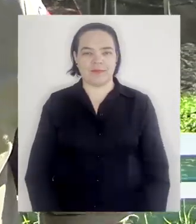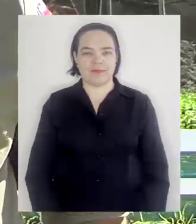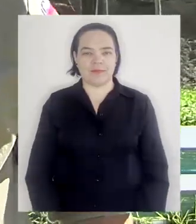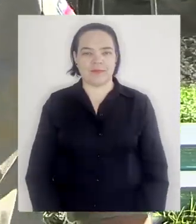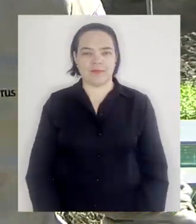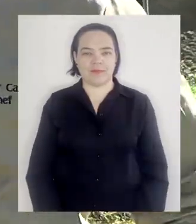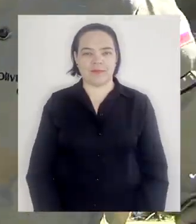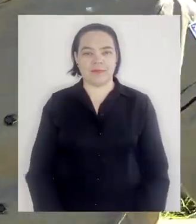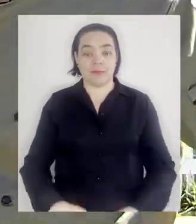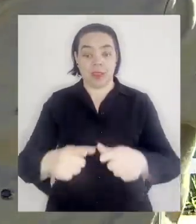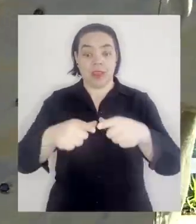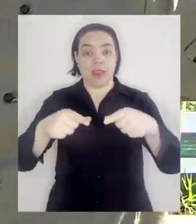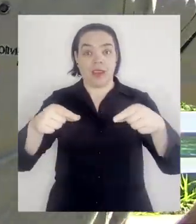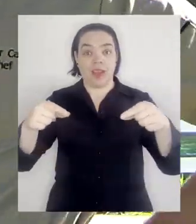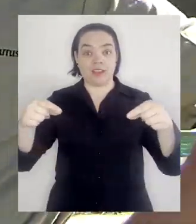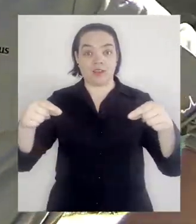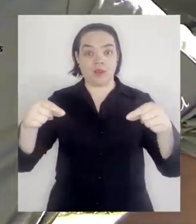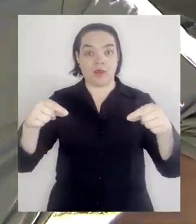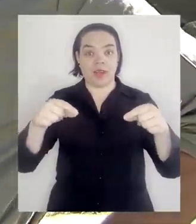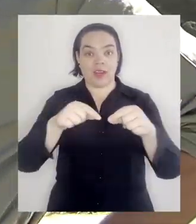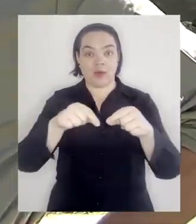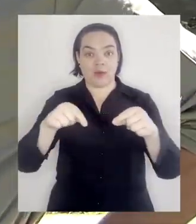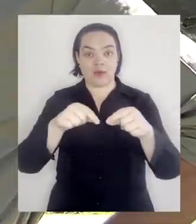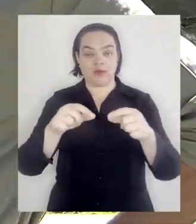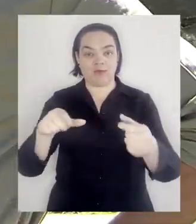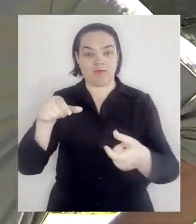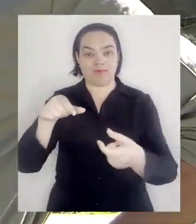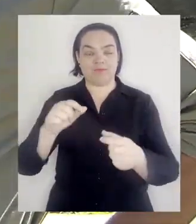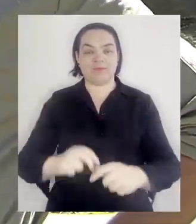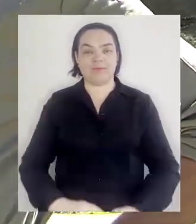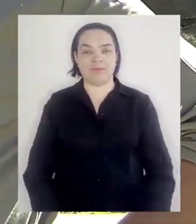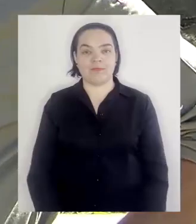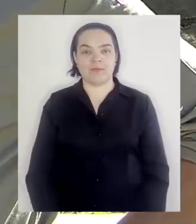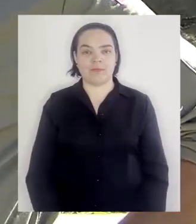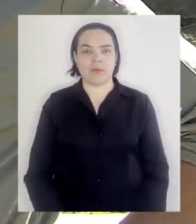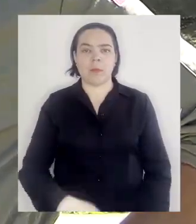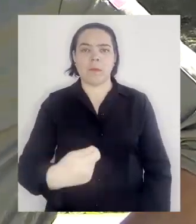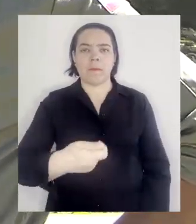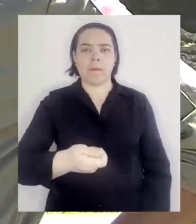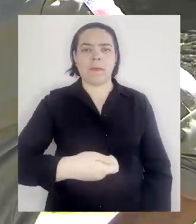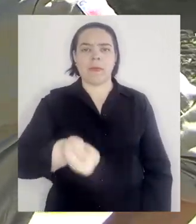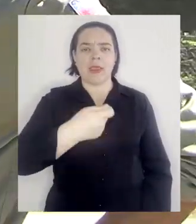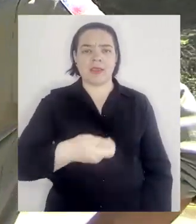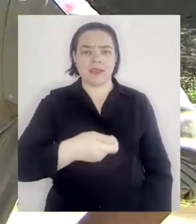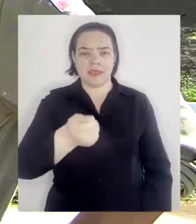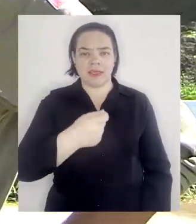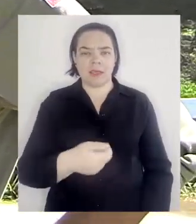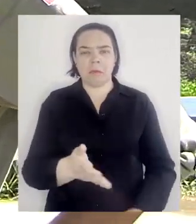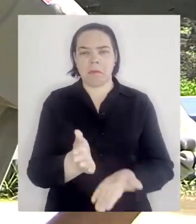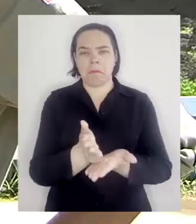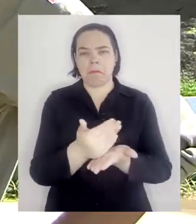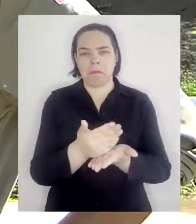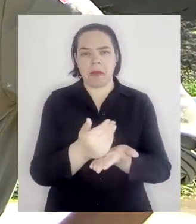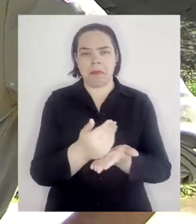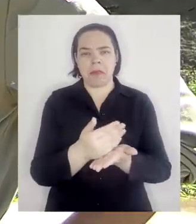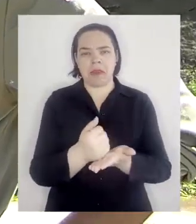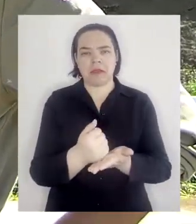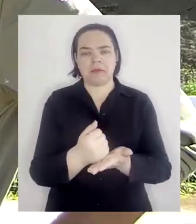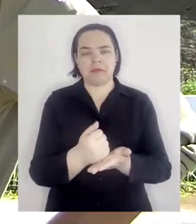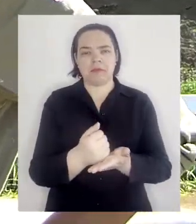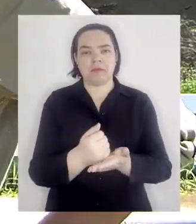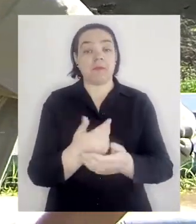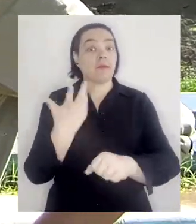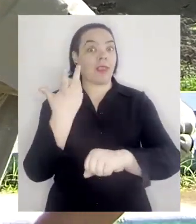rotos, los picarones. Ah, sí. Son hechos para el invierno. La panqueque se hace por Mardi Gras. Generalmente hay un día de la